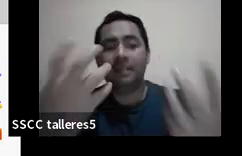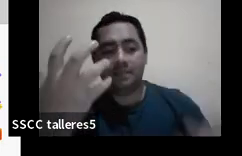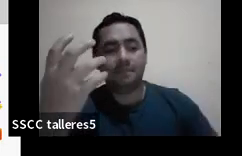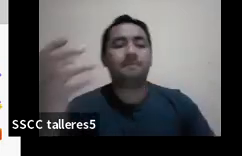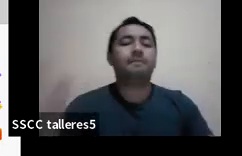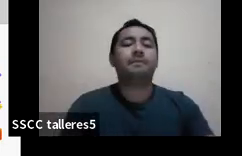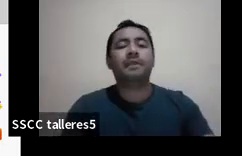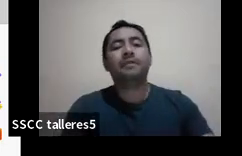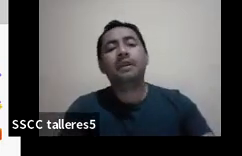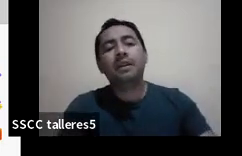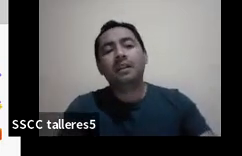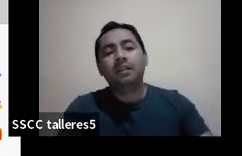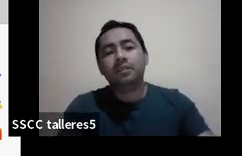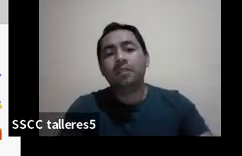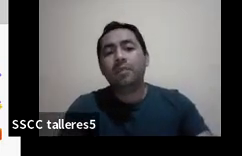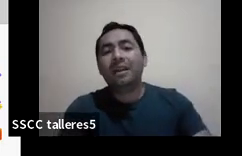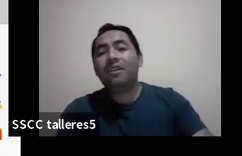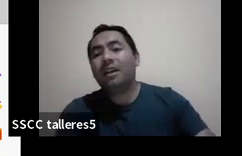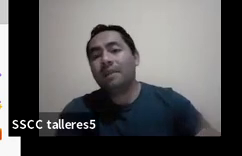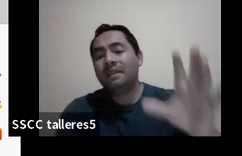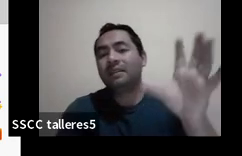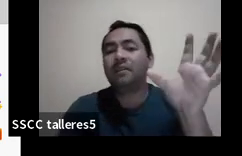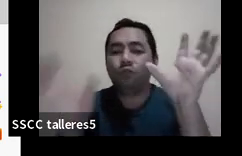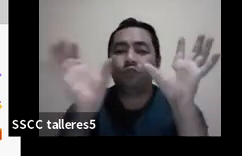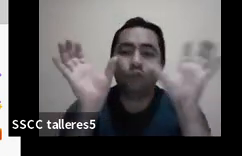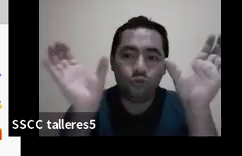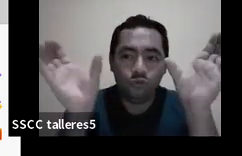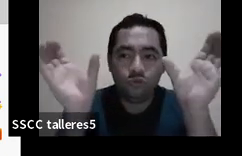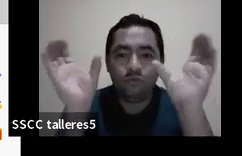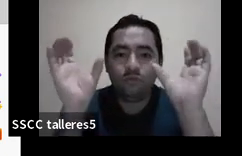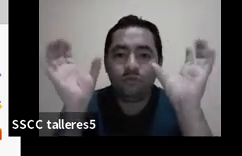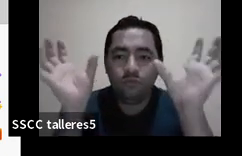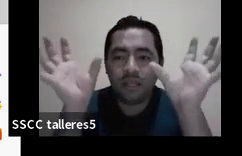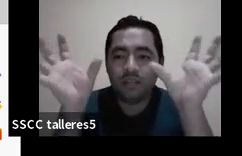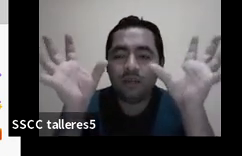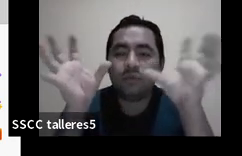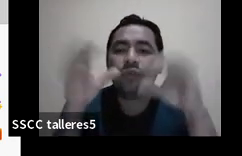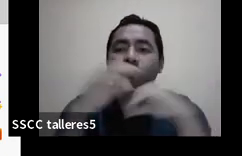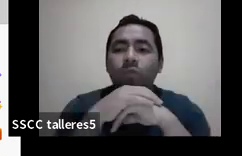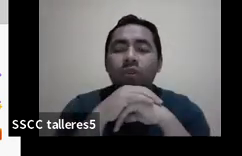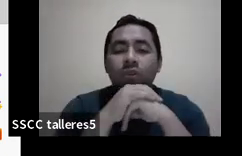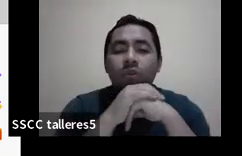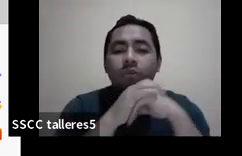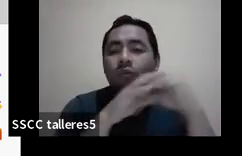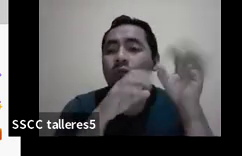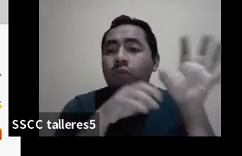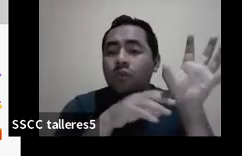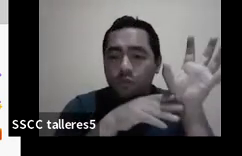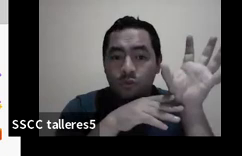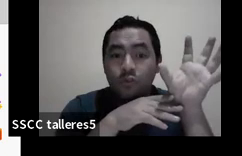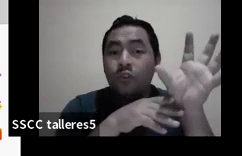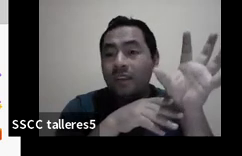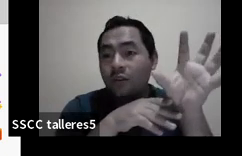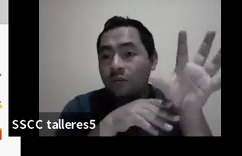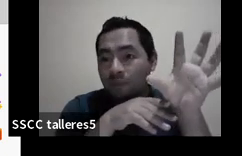ellos utilizan. ¿Bien? Entonces, por el grado de discapacidad tenemos dos. Ahí, tenemos dos grupos de sordos.